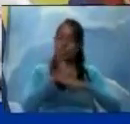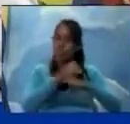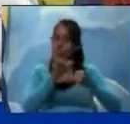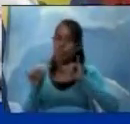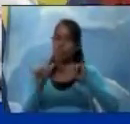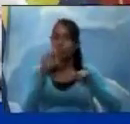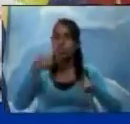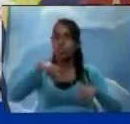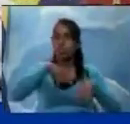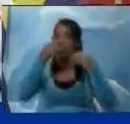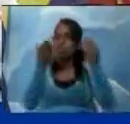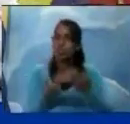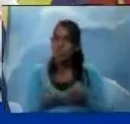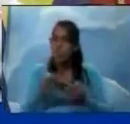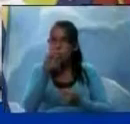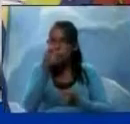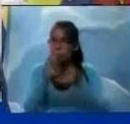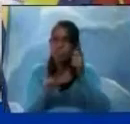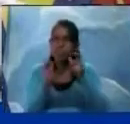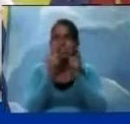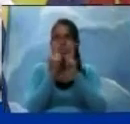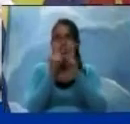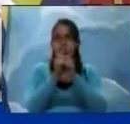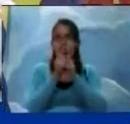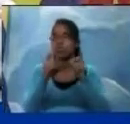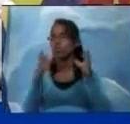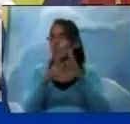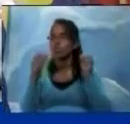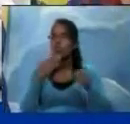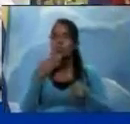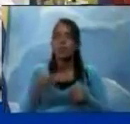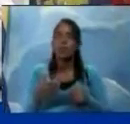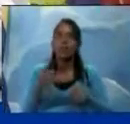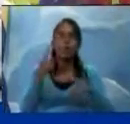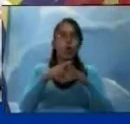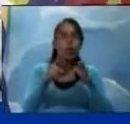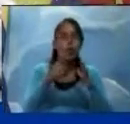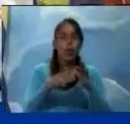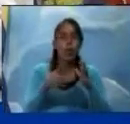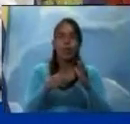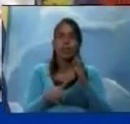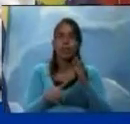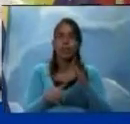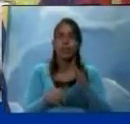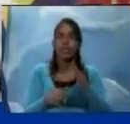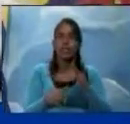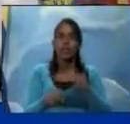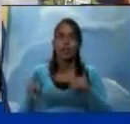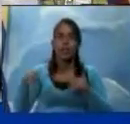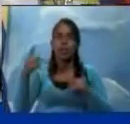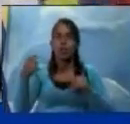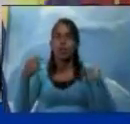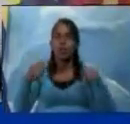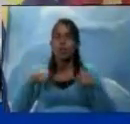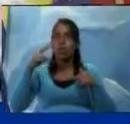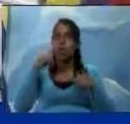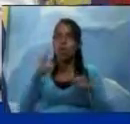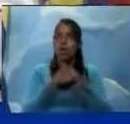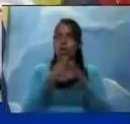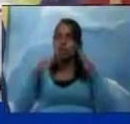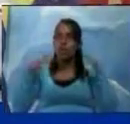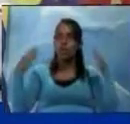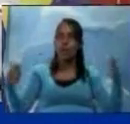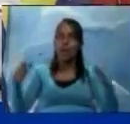nos dio poquito. A todito nos va a pedir cuenta. A todito nos va a pedir cuenta. Cuando yo veo esos